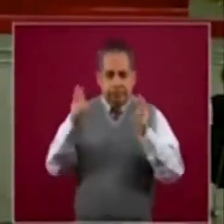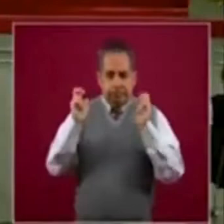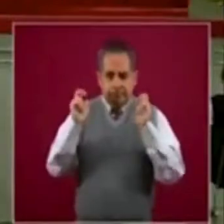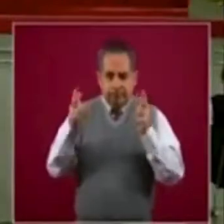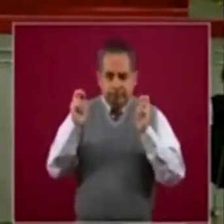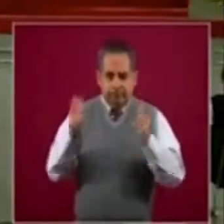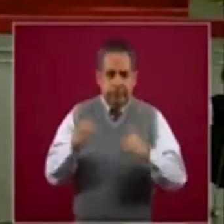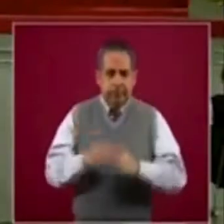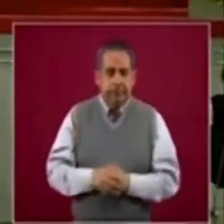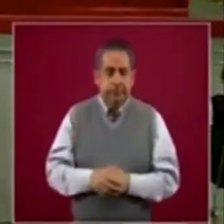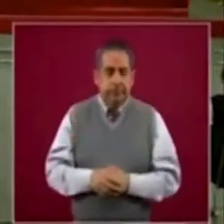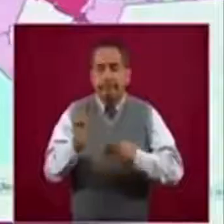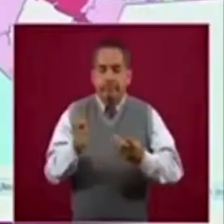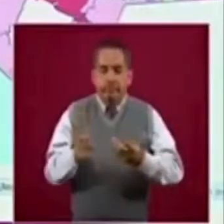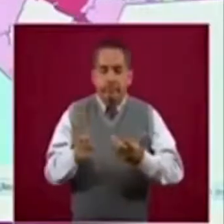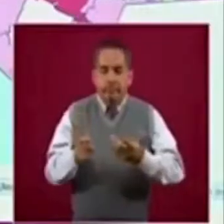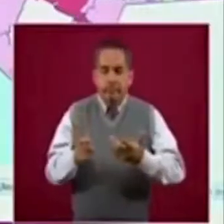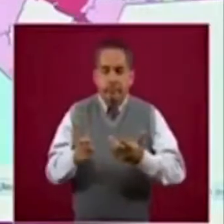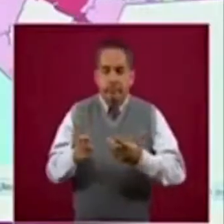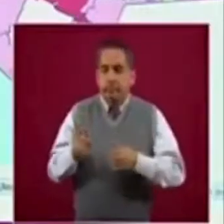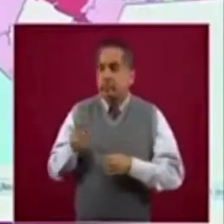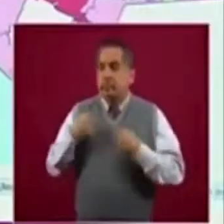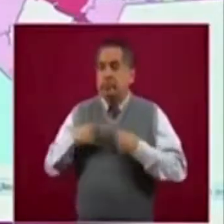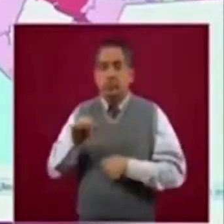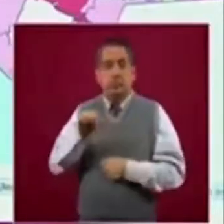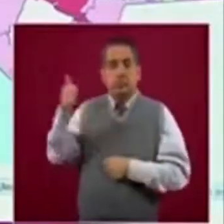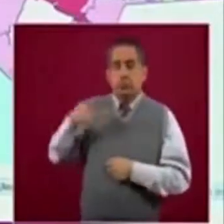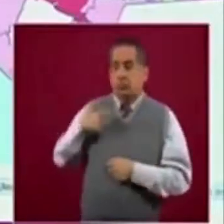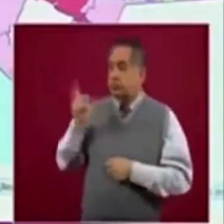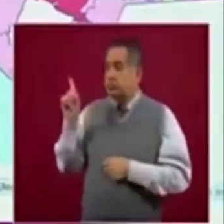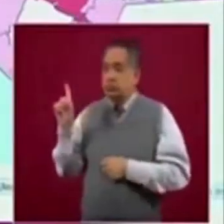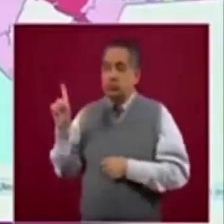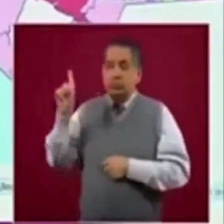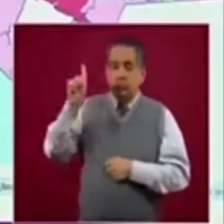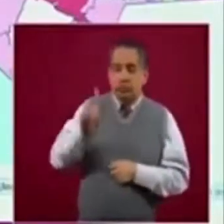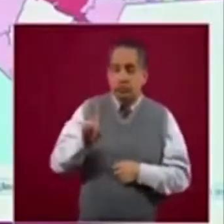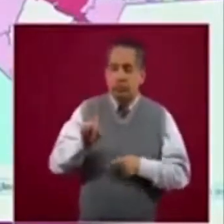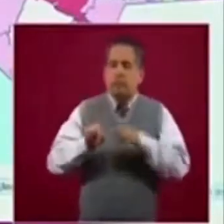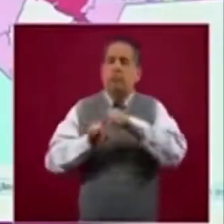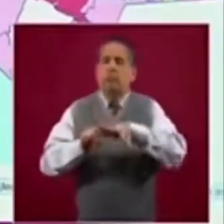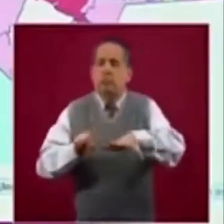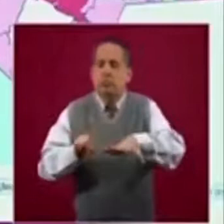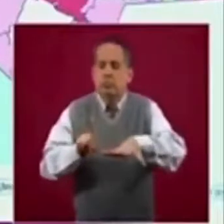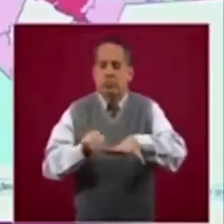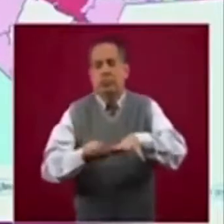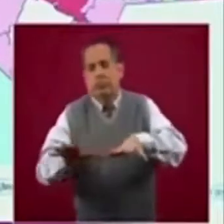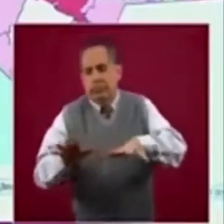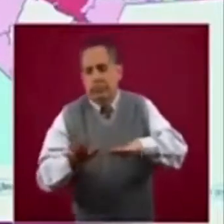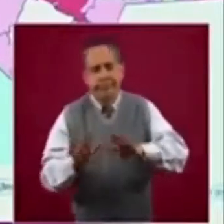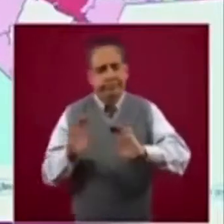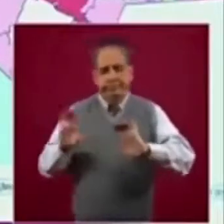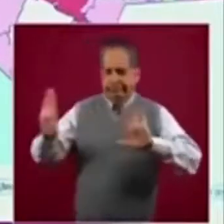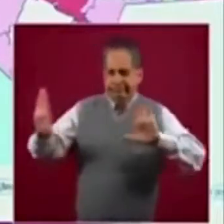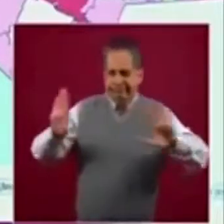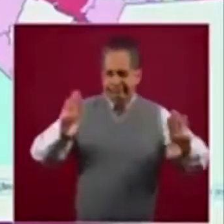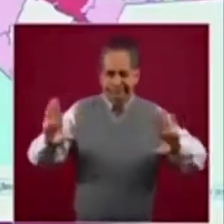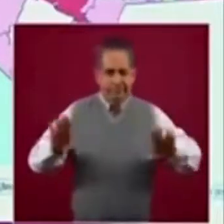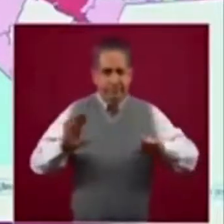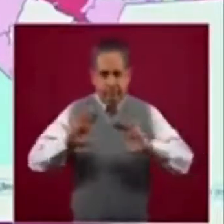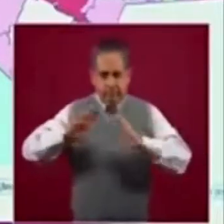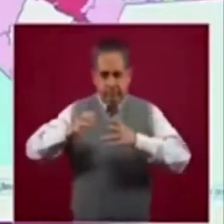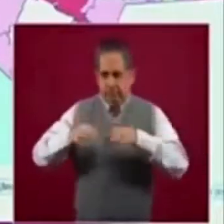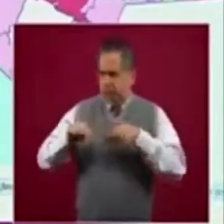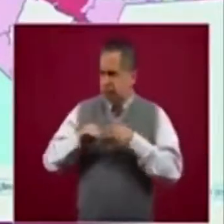dio una noticia muy alentadora, que la comentó el doctor Hugo López-Gatell, en el que se